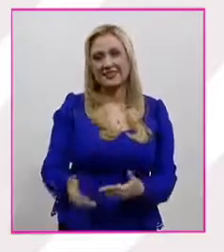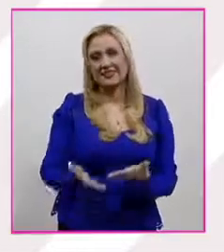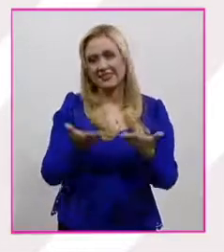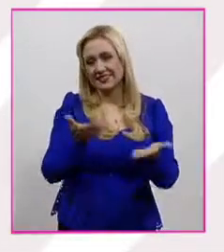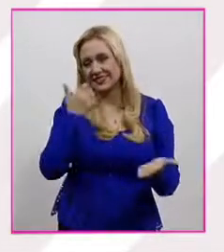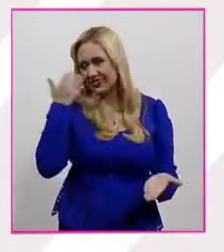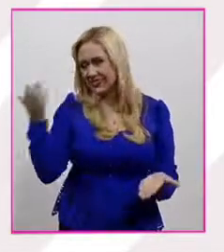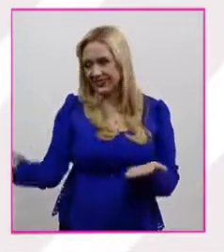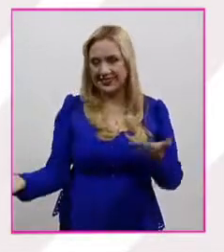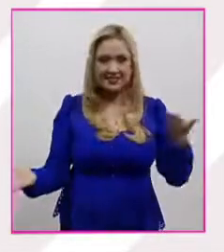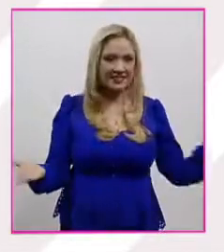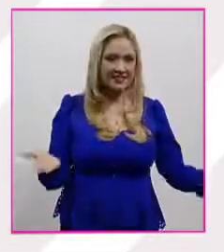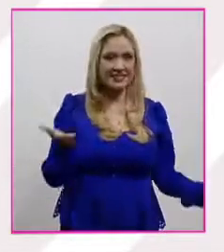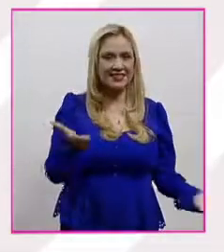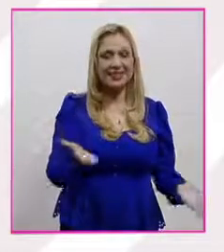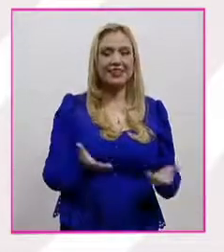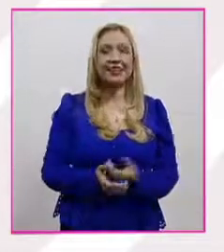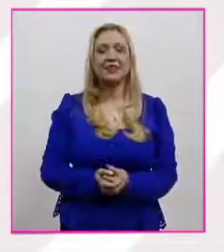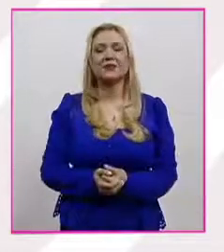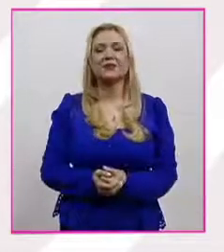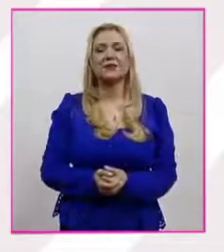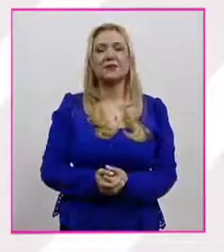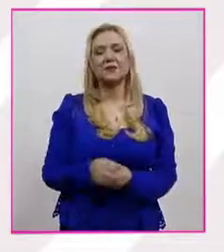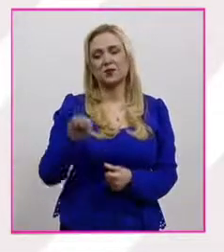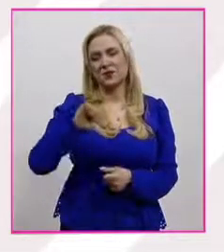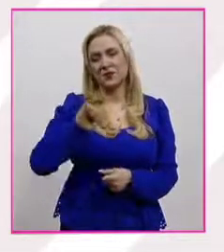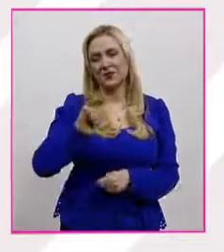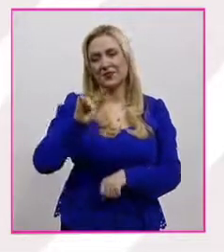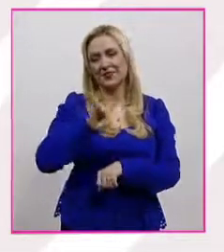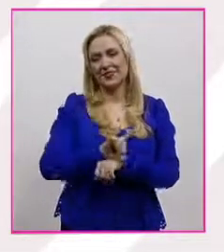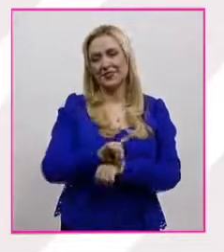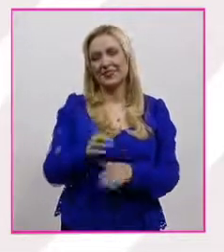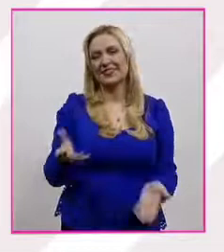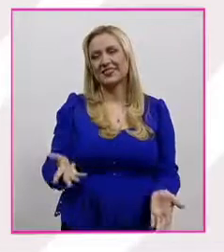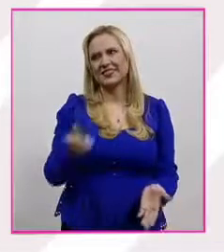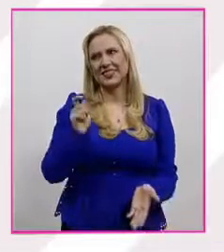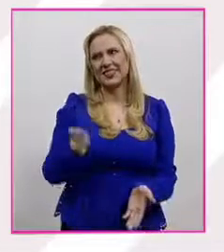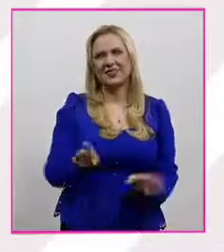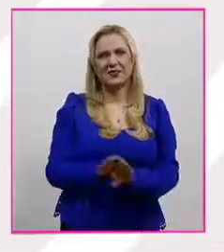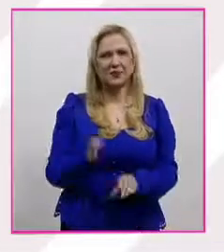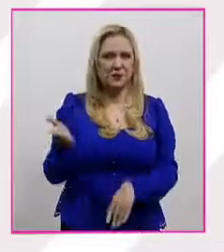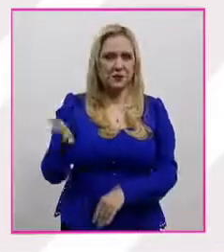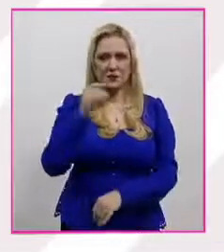con esta presentación, digamos, de educación y movilidad social. Ale.